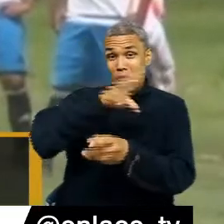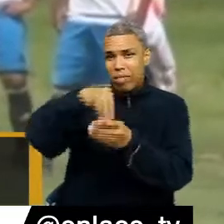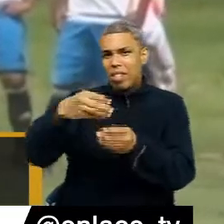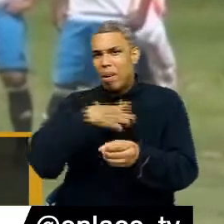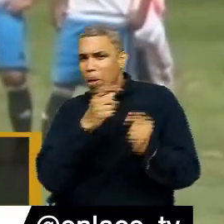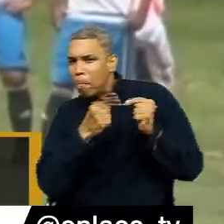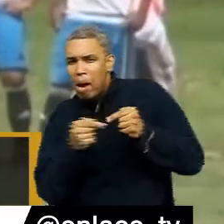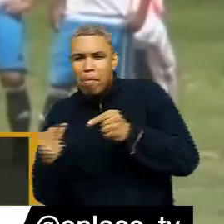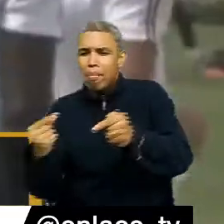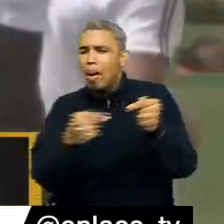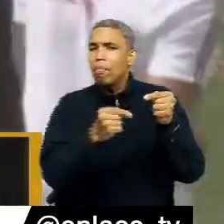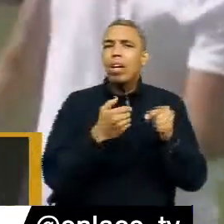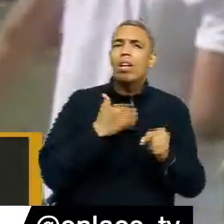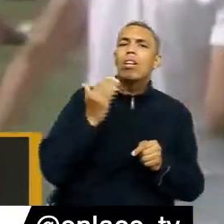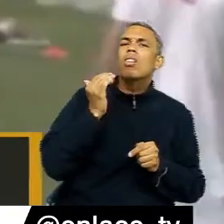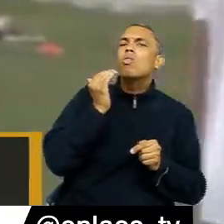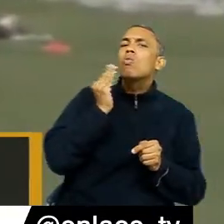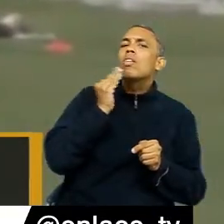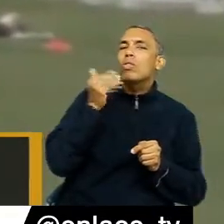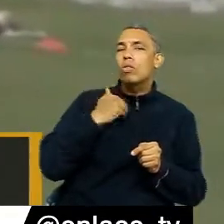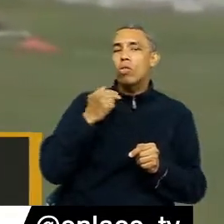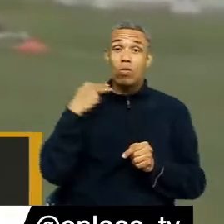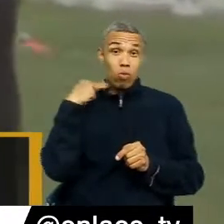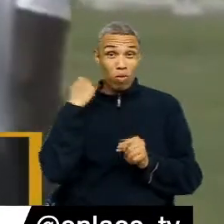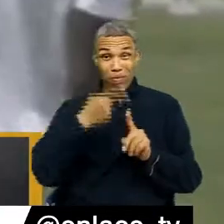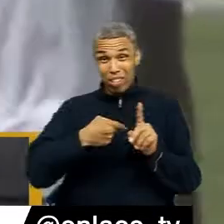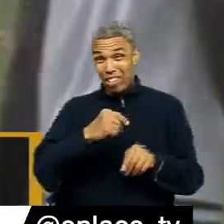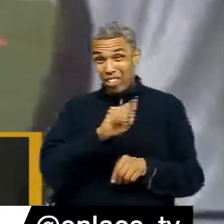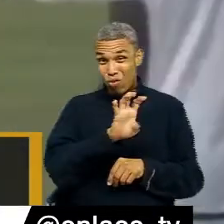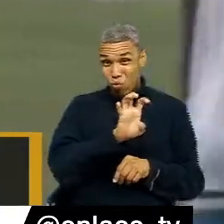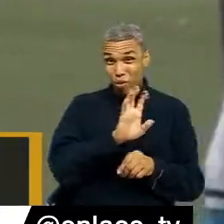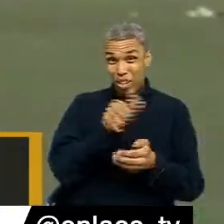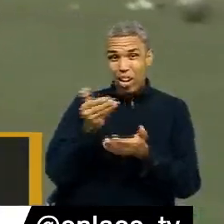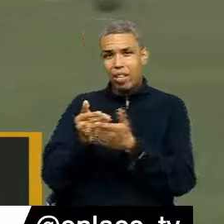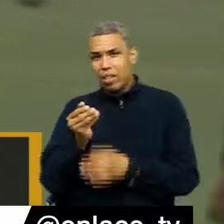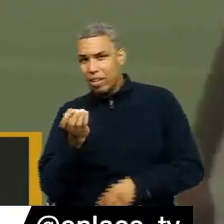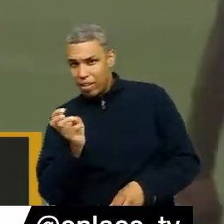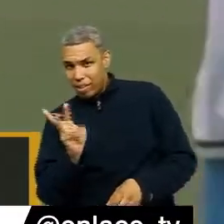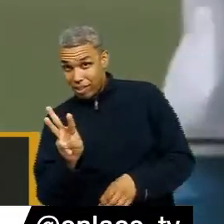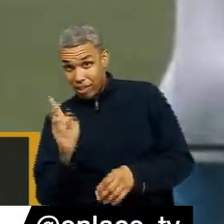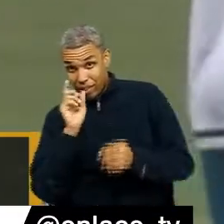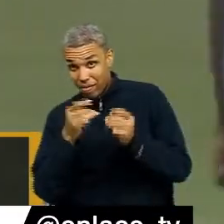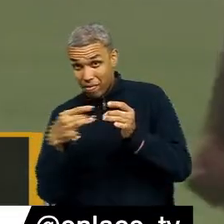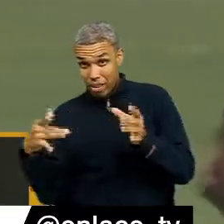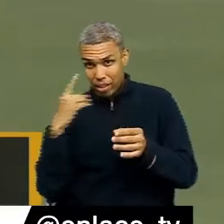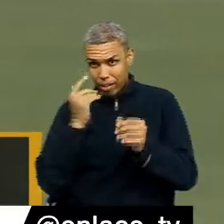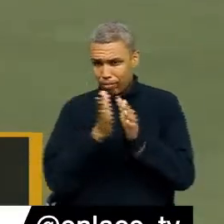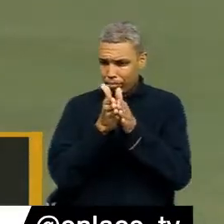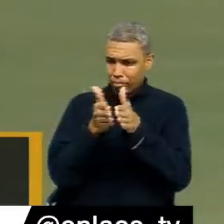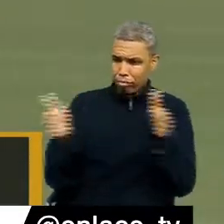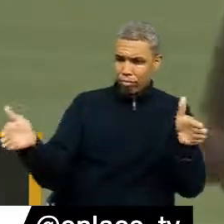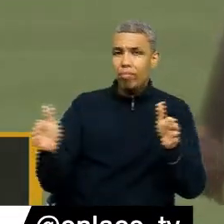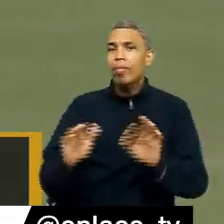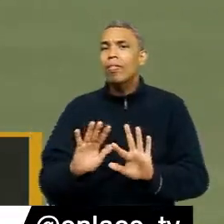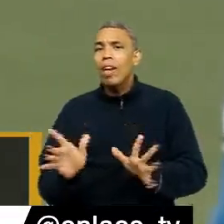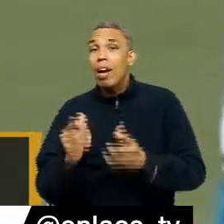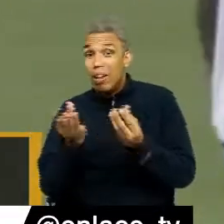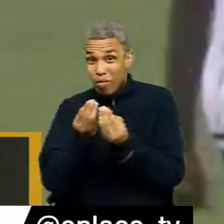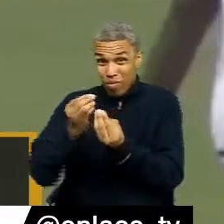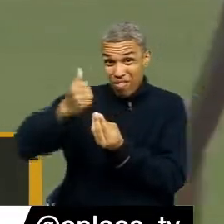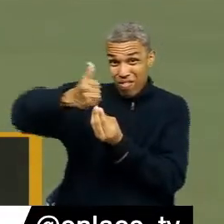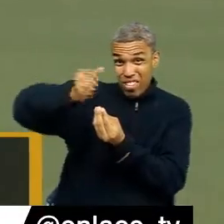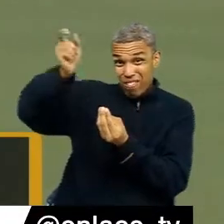Carlos Elpisis Restrepo espera desde este jueves a los futbolistas citados en Bogotá para prepararse en este torneo a las selecciones de Uruguay, Paraguay y